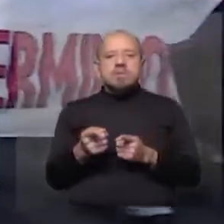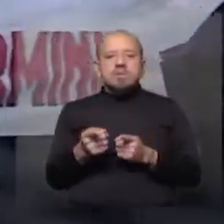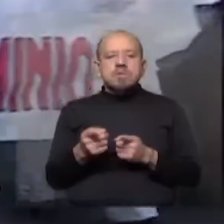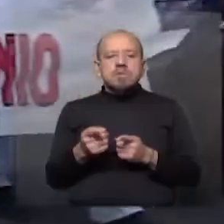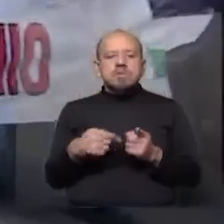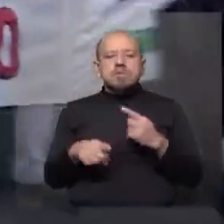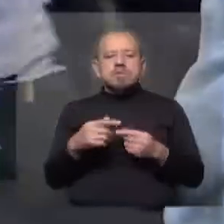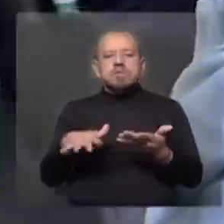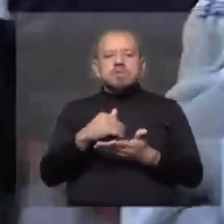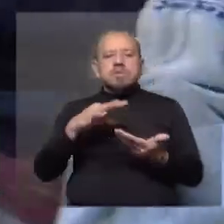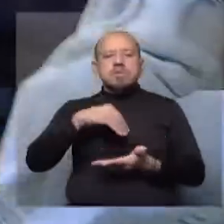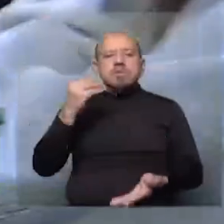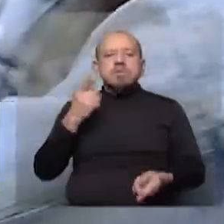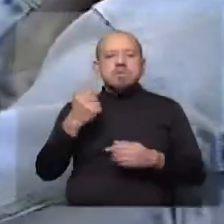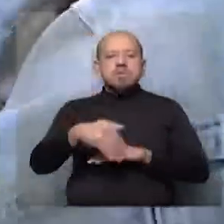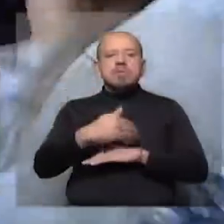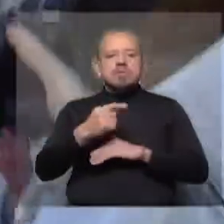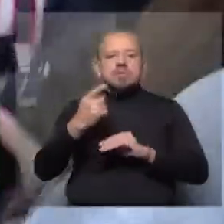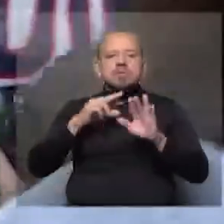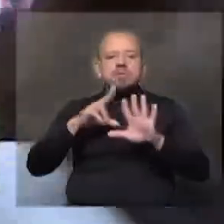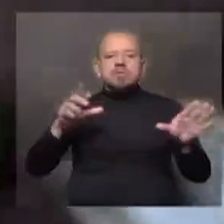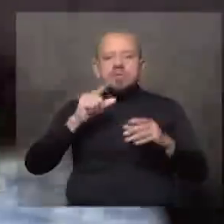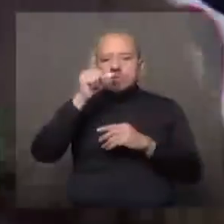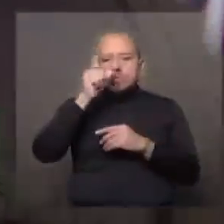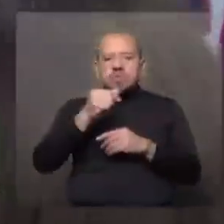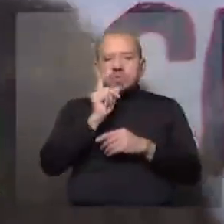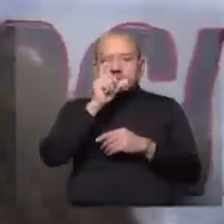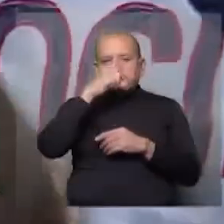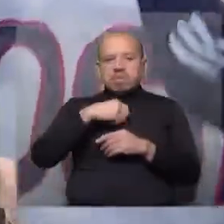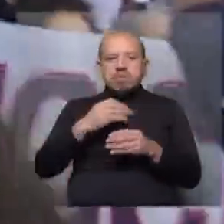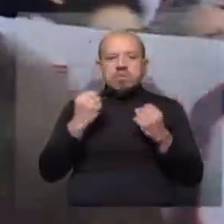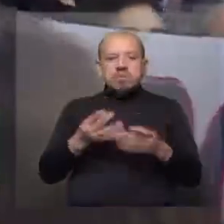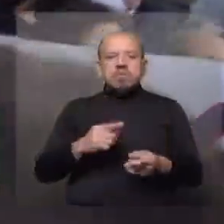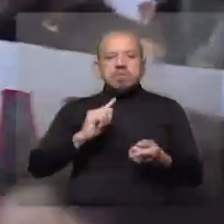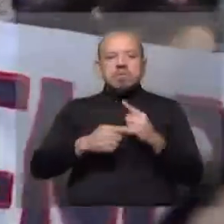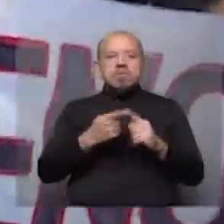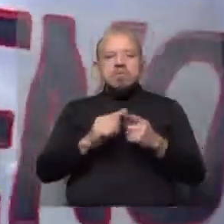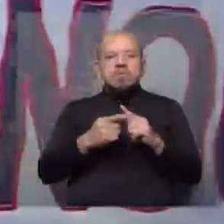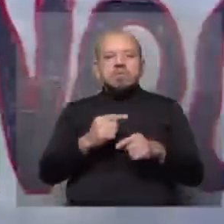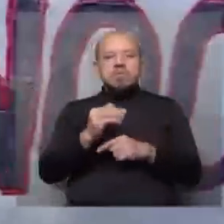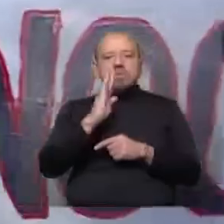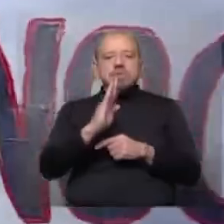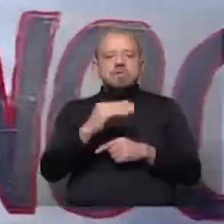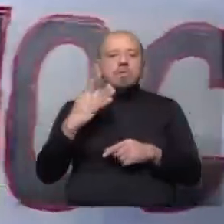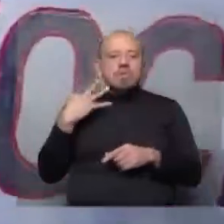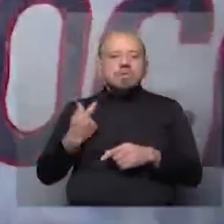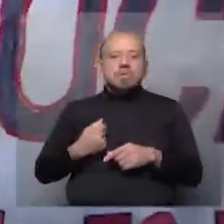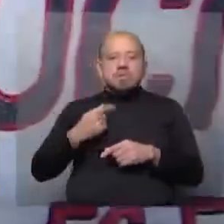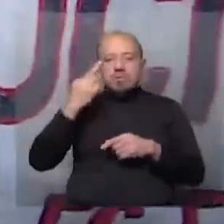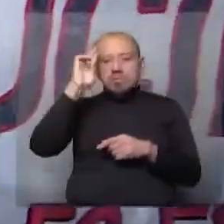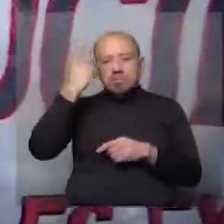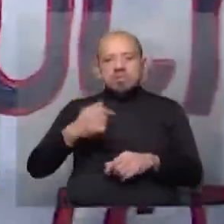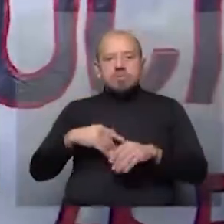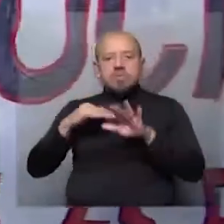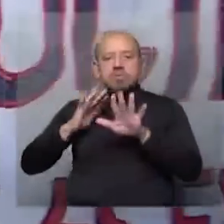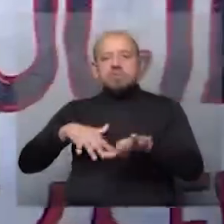Libertad en plena calle 18 de julio de Montevideo porque la coordinadora por Palestina en Uruguay convoc marchar